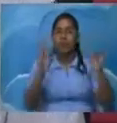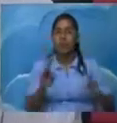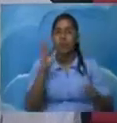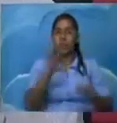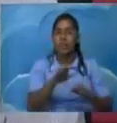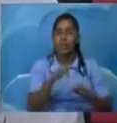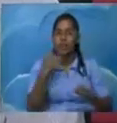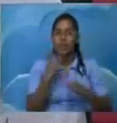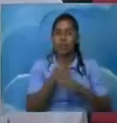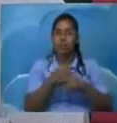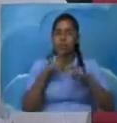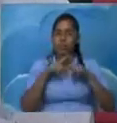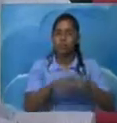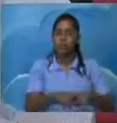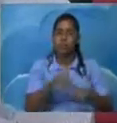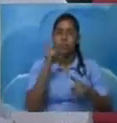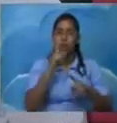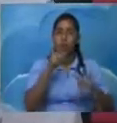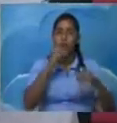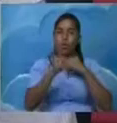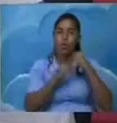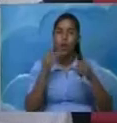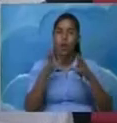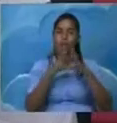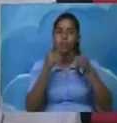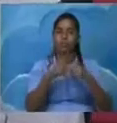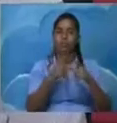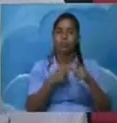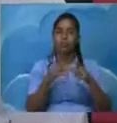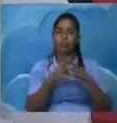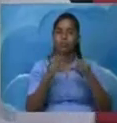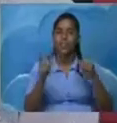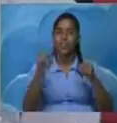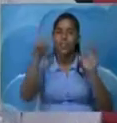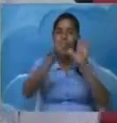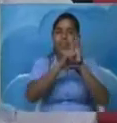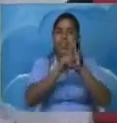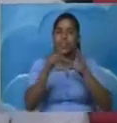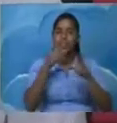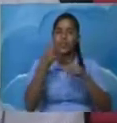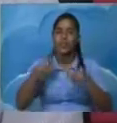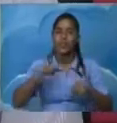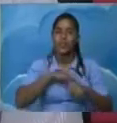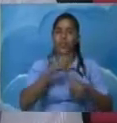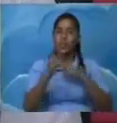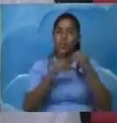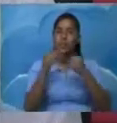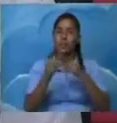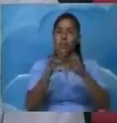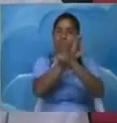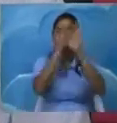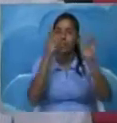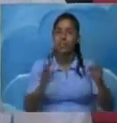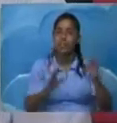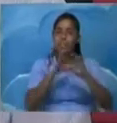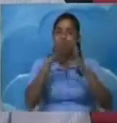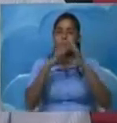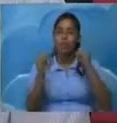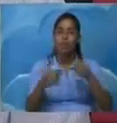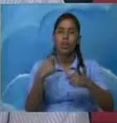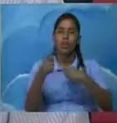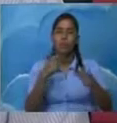como dice, presionados. Si no lo hago, me cae la ley. Pero aquí nosotros no lo hacemos en esa forma, porque la Biblia dice que el que